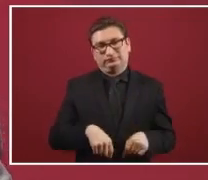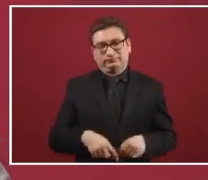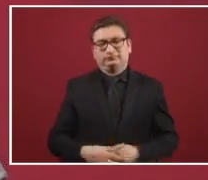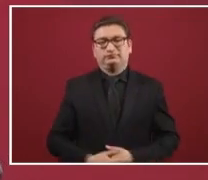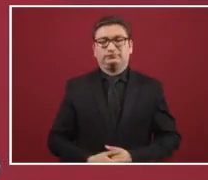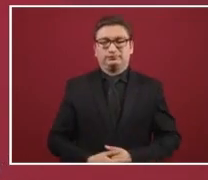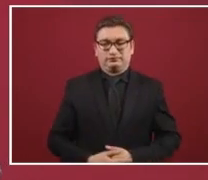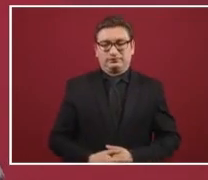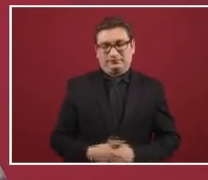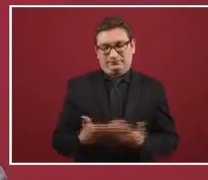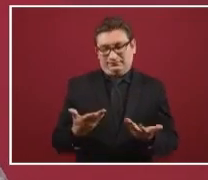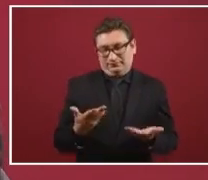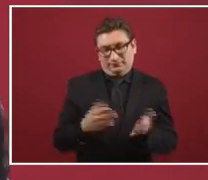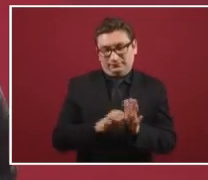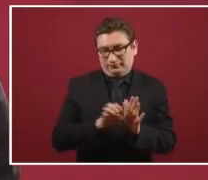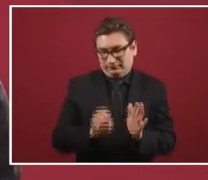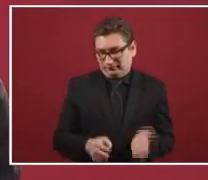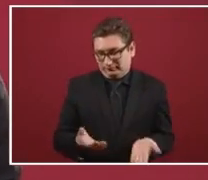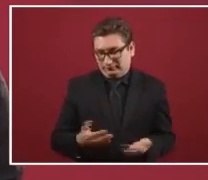por ejemplo.